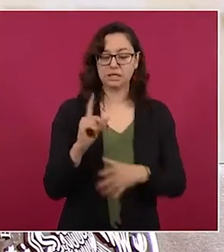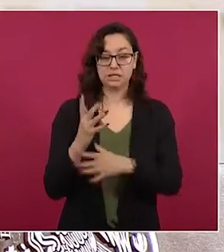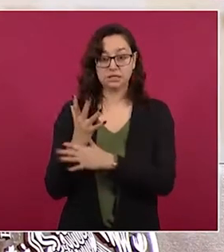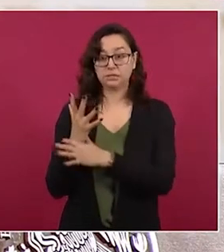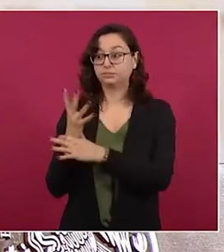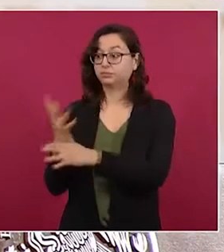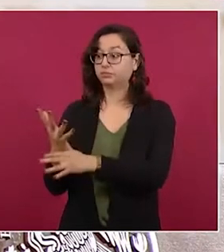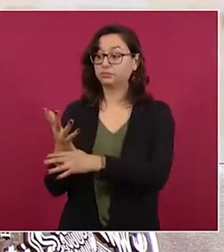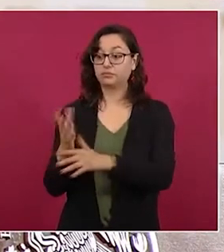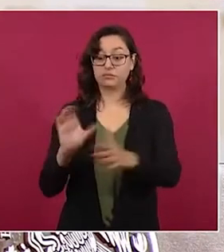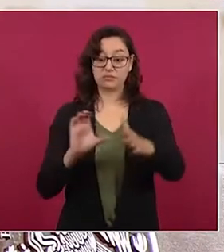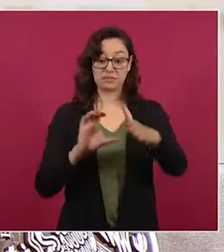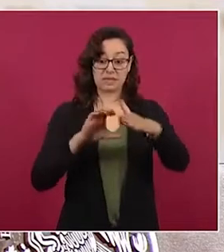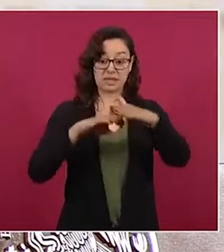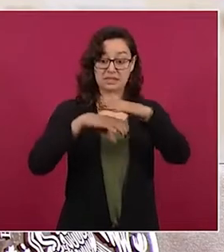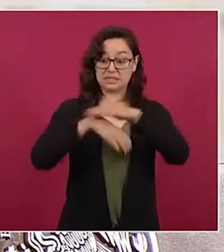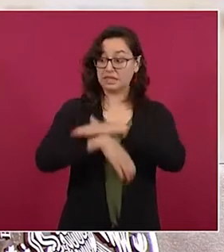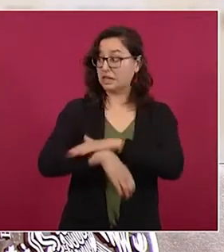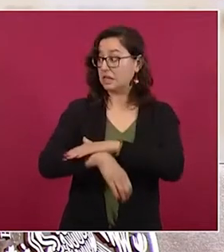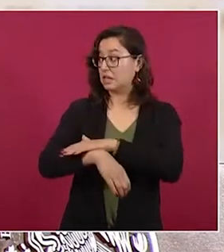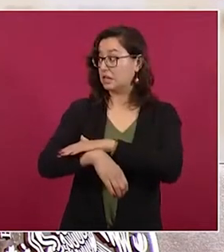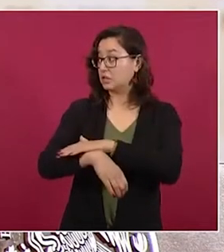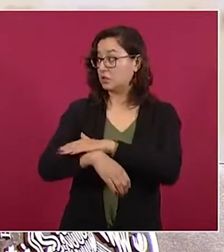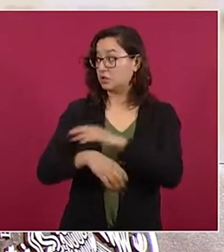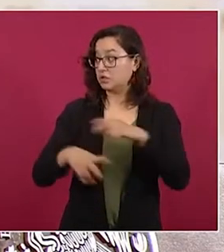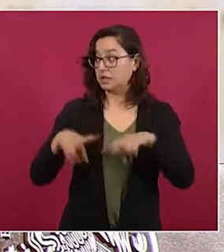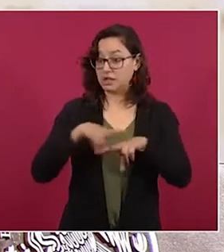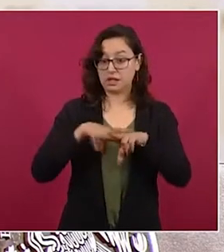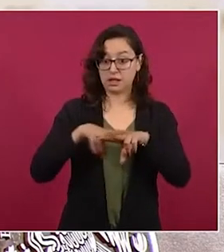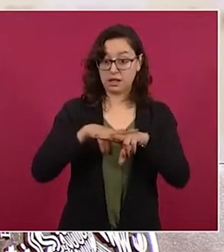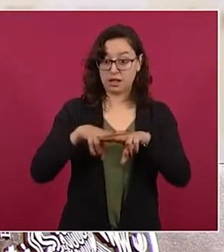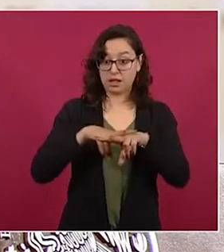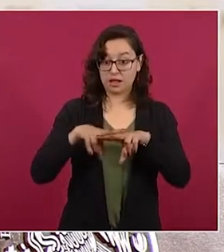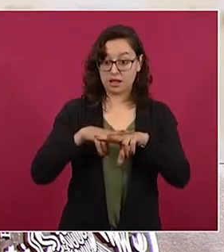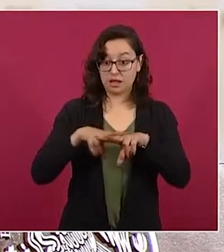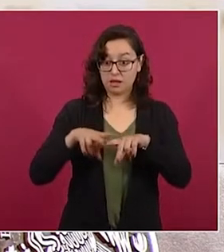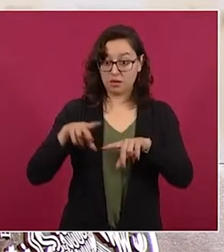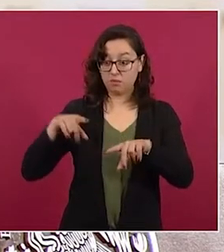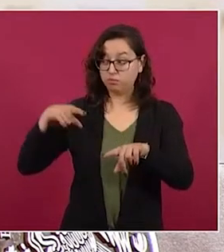por los cenotes de Jacinto Puig